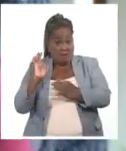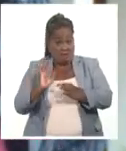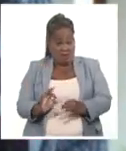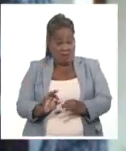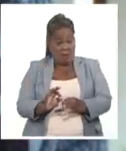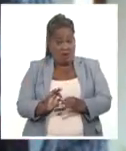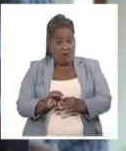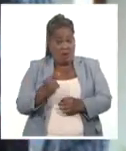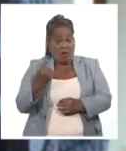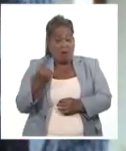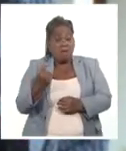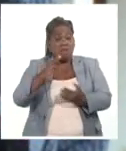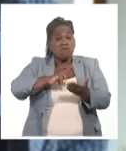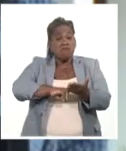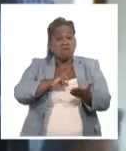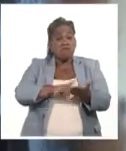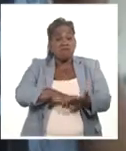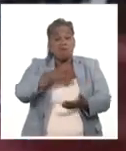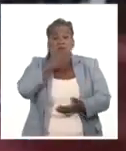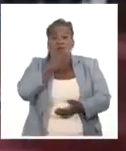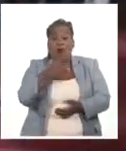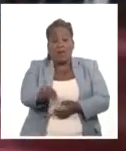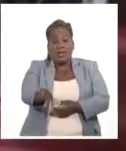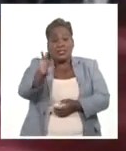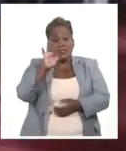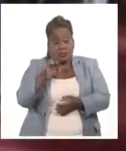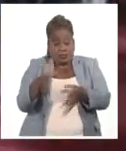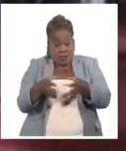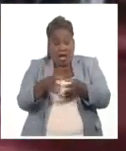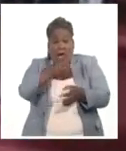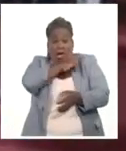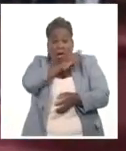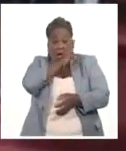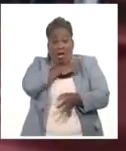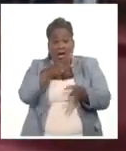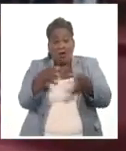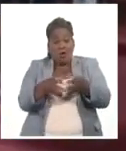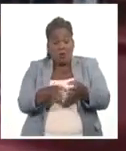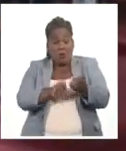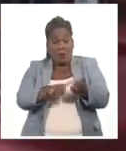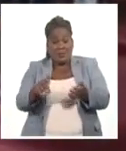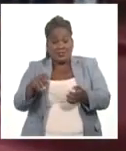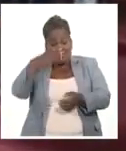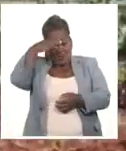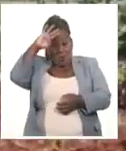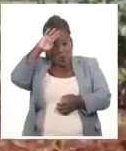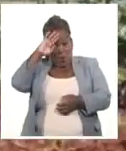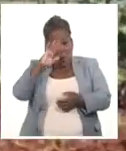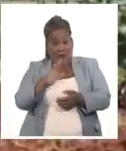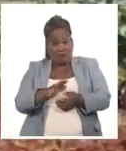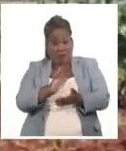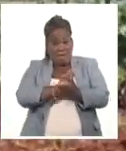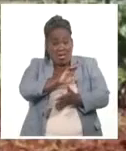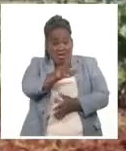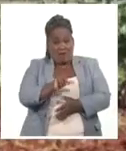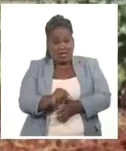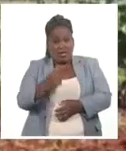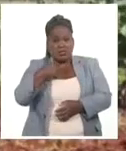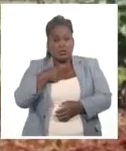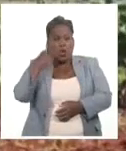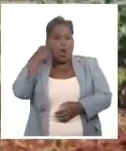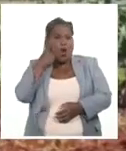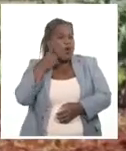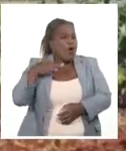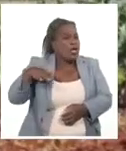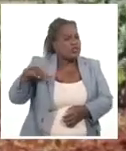se convirtió en el miembro más joven del recientemente electo Buró Ejecutivo del Comité Provincial del Partido Comunista de Cuba, en Mayabeque. Yo me caracterizo por escuchar a todo el